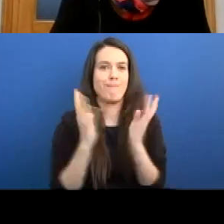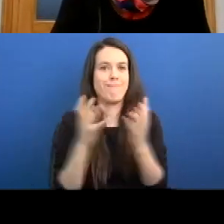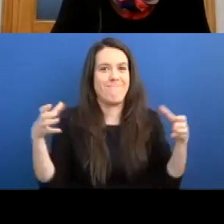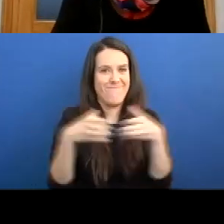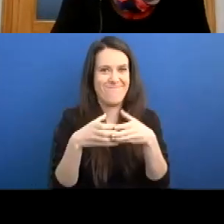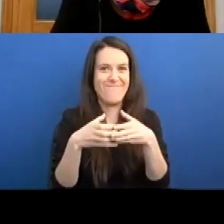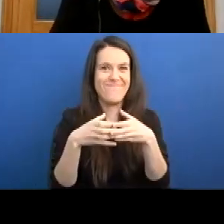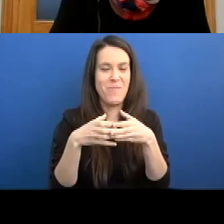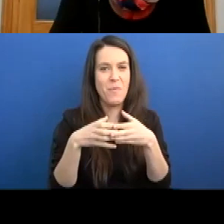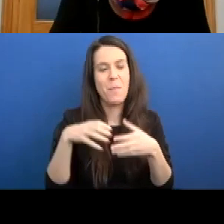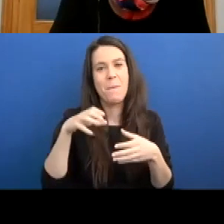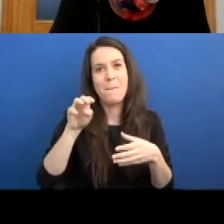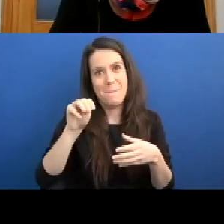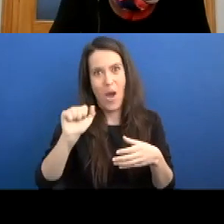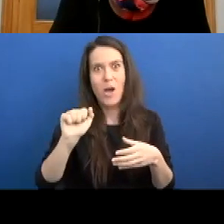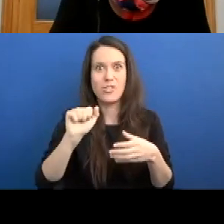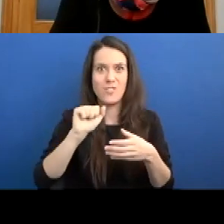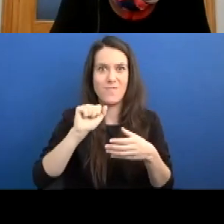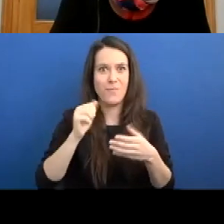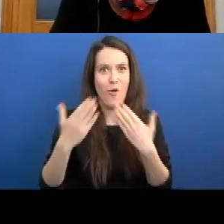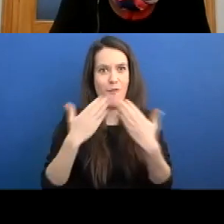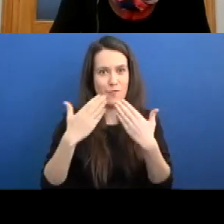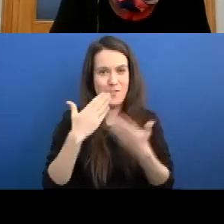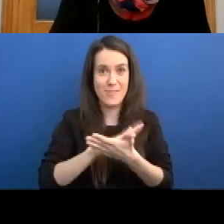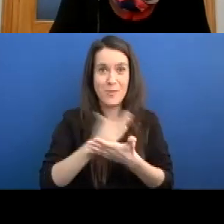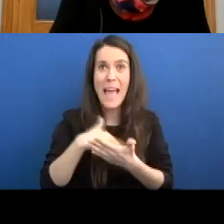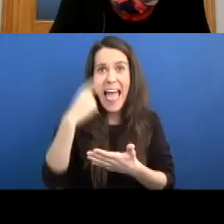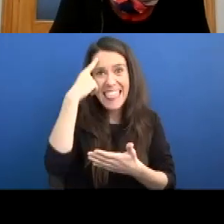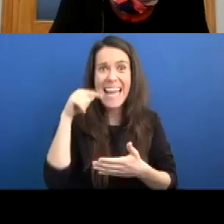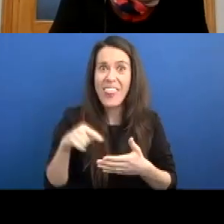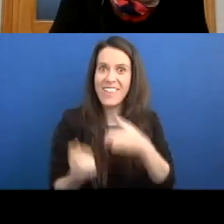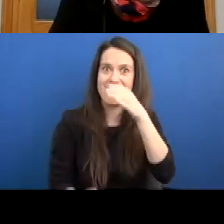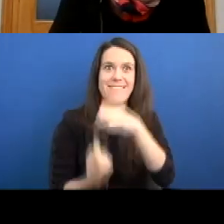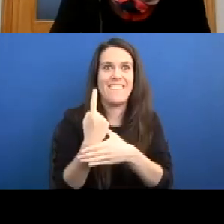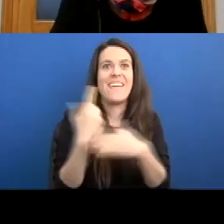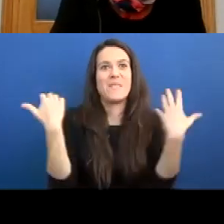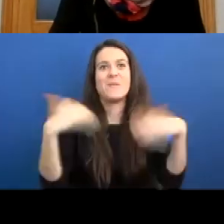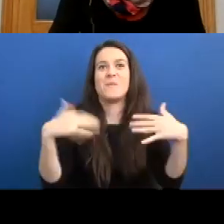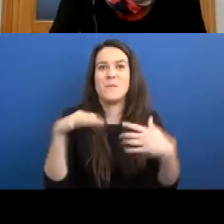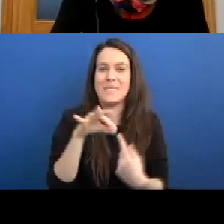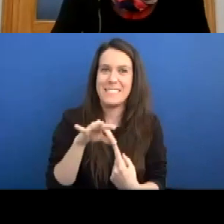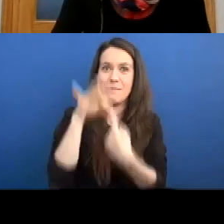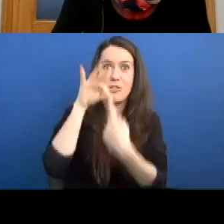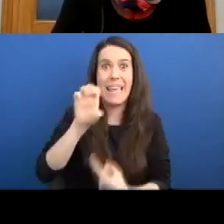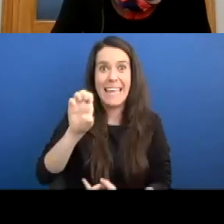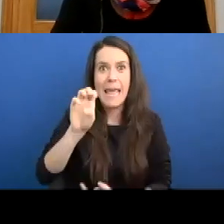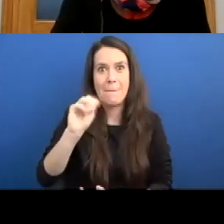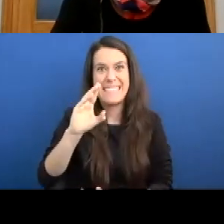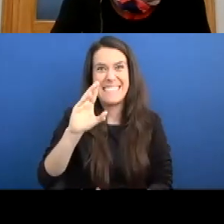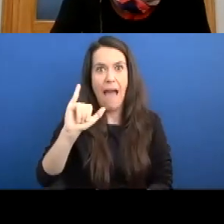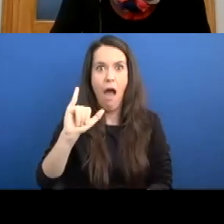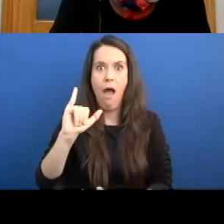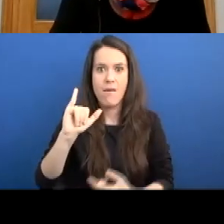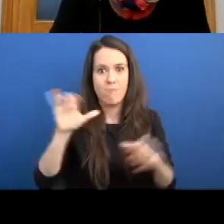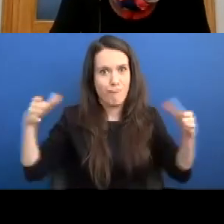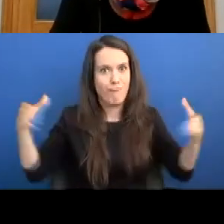EMCI, el Máster Europeo para Interpretación de Conferencias. Este es un evento